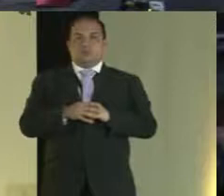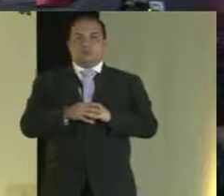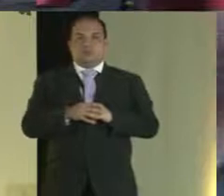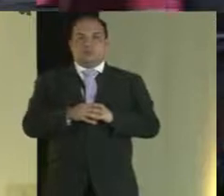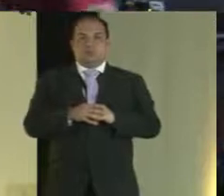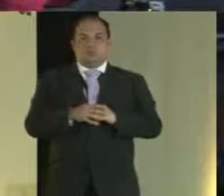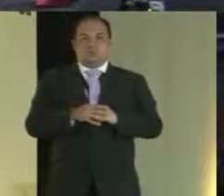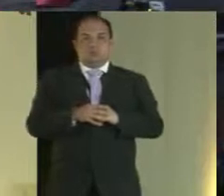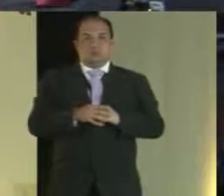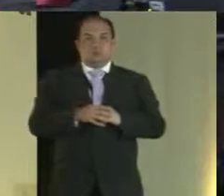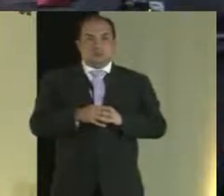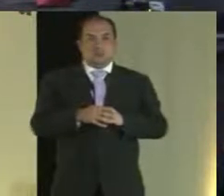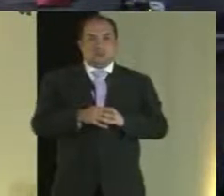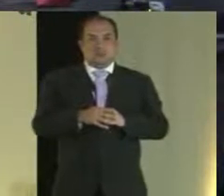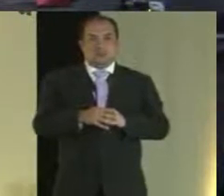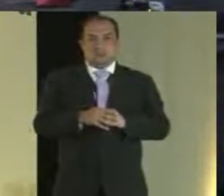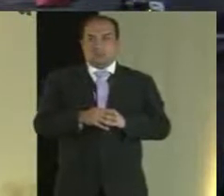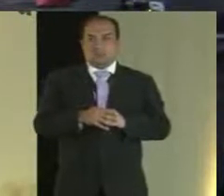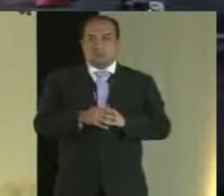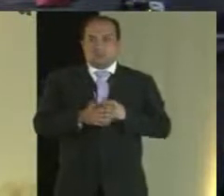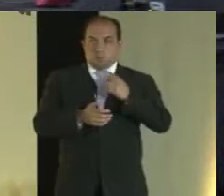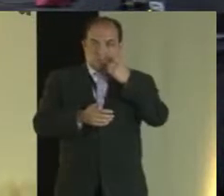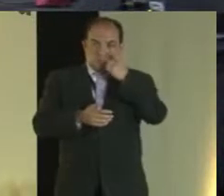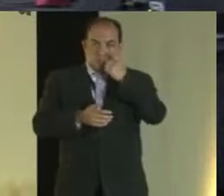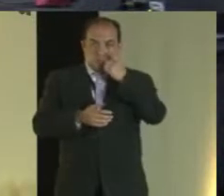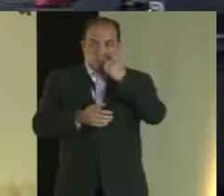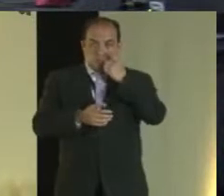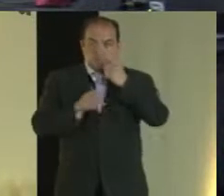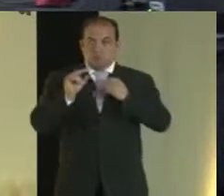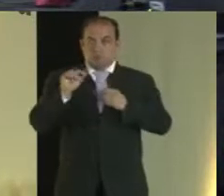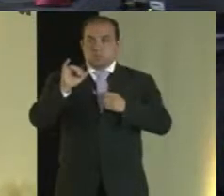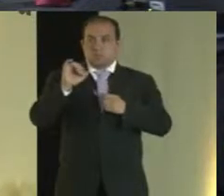¿No? Bueno, ¿sí?